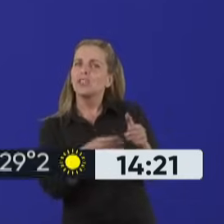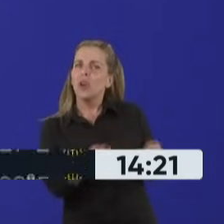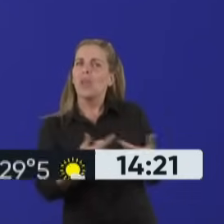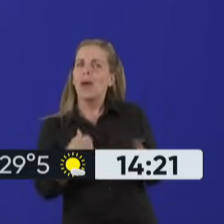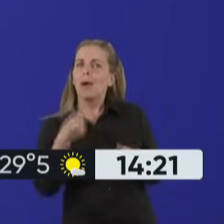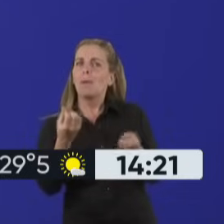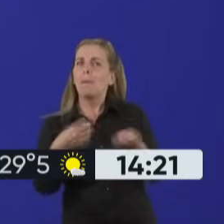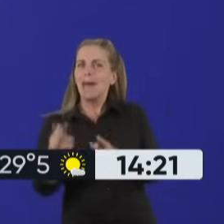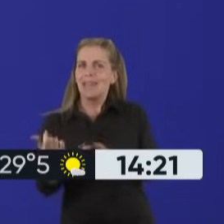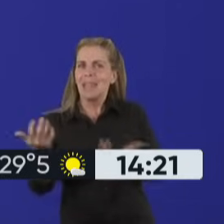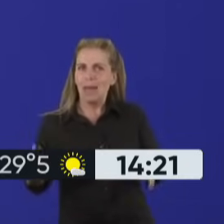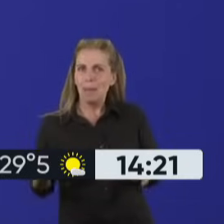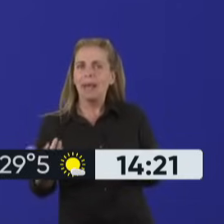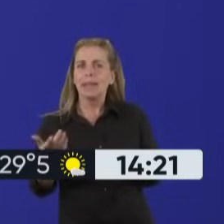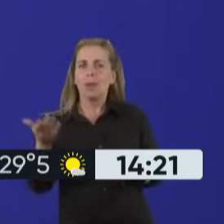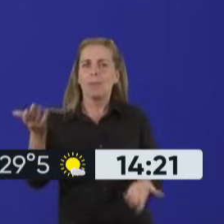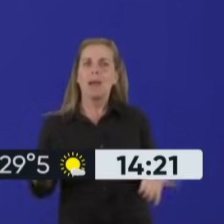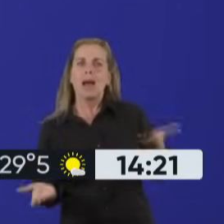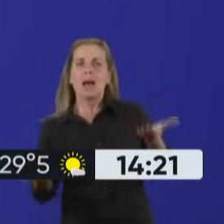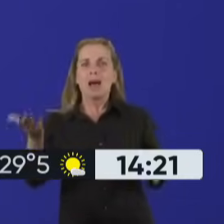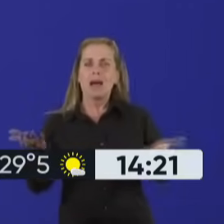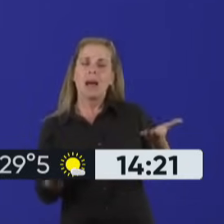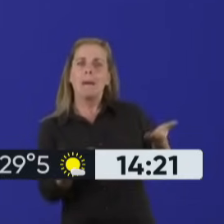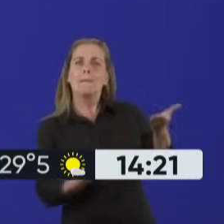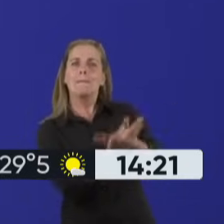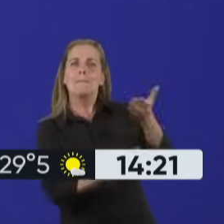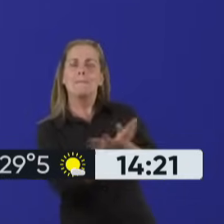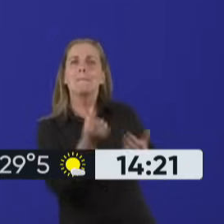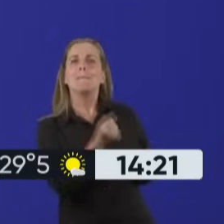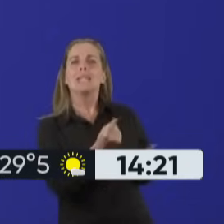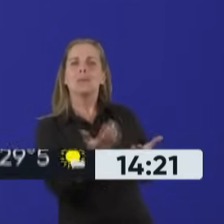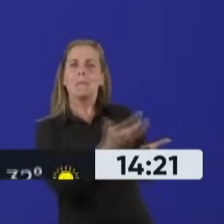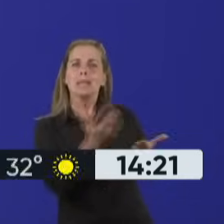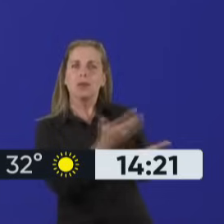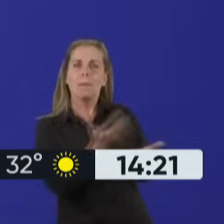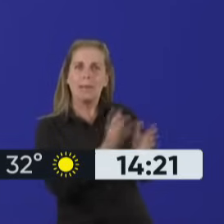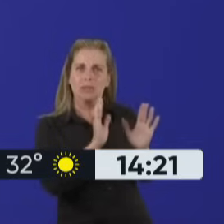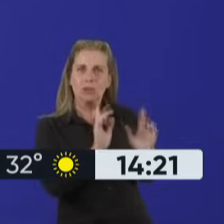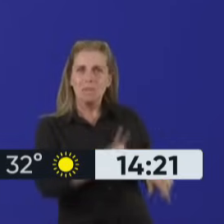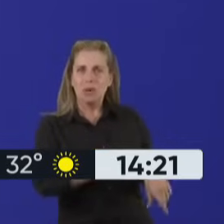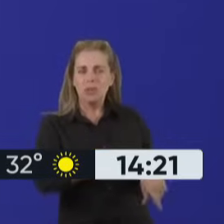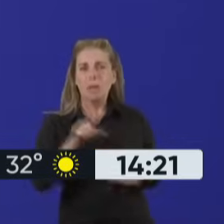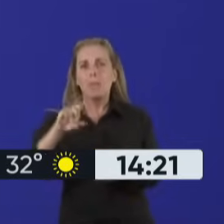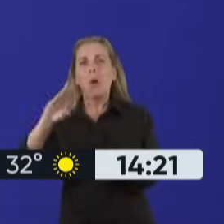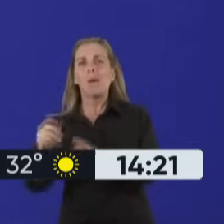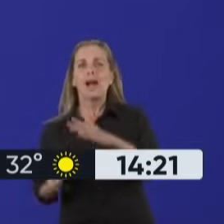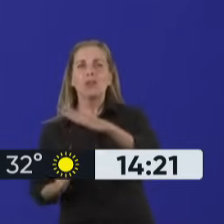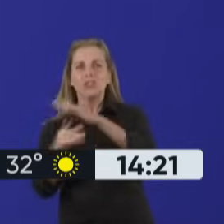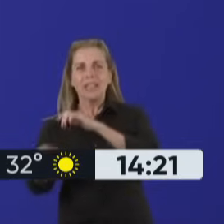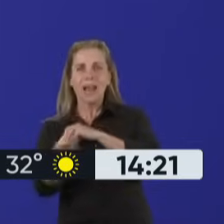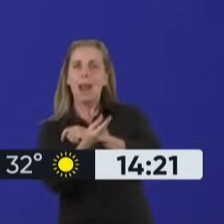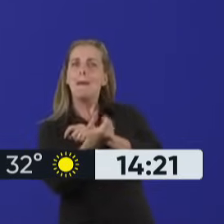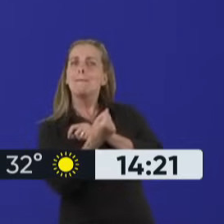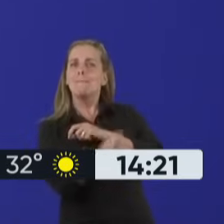fiscal, lo financiaba con emisión monetaria, y por otra ventanilla, digamos, el Banco Central retiraba esos pesos y